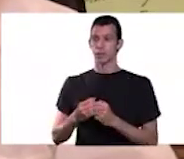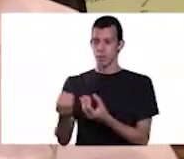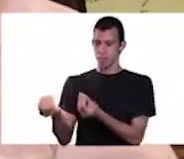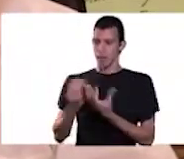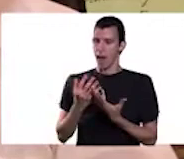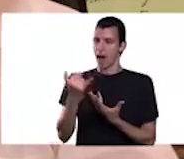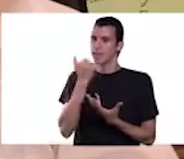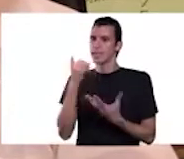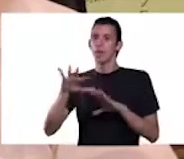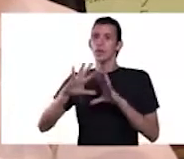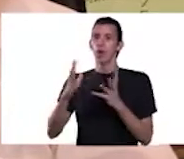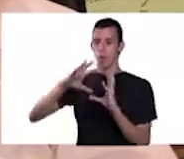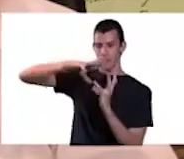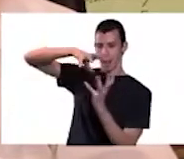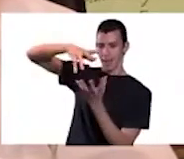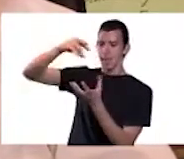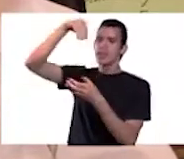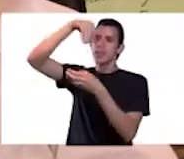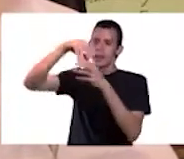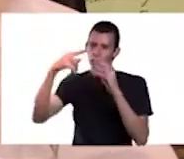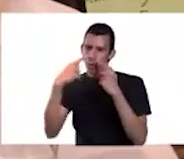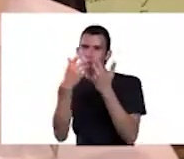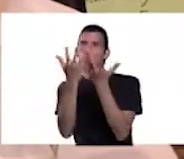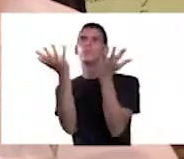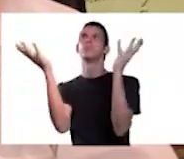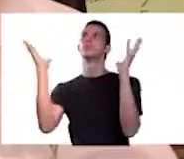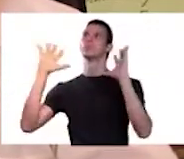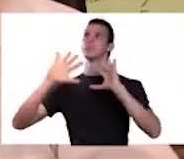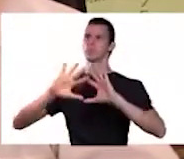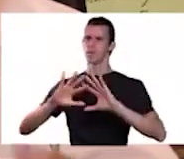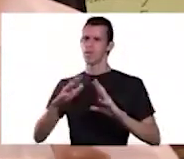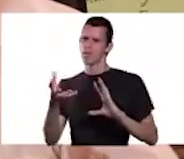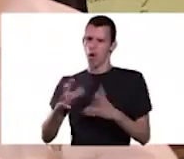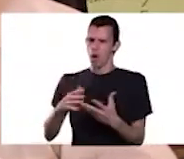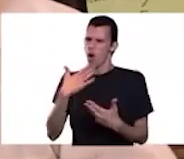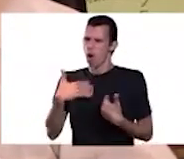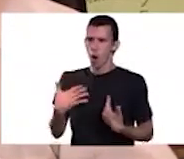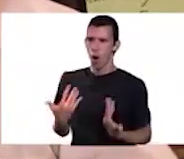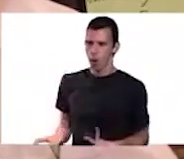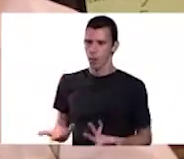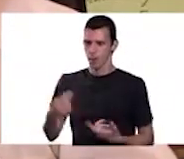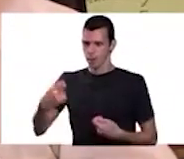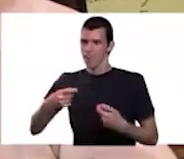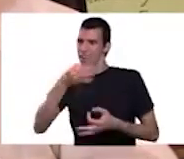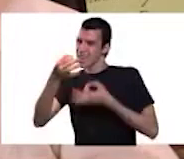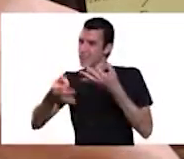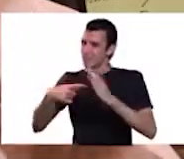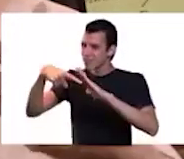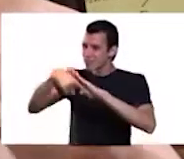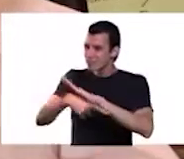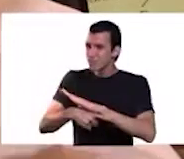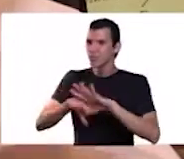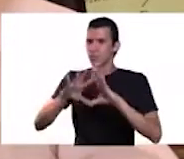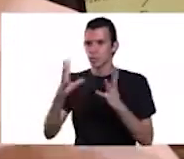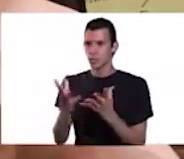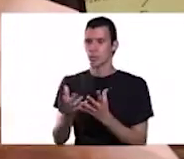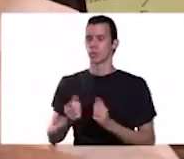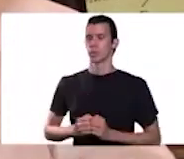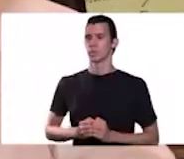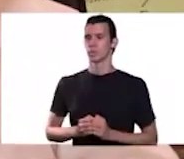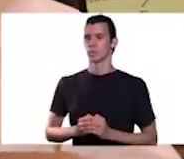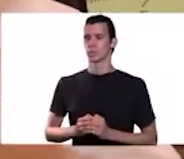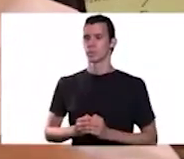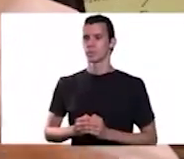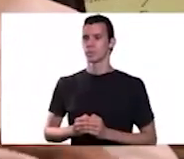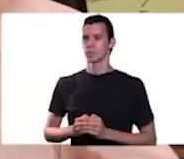influencia en la vida, en nuestro accionar, y por lo tanto debemos saber, debemos fundamentar, debemos argumentar,